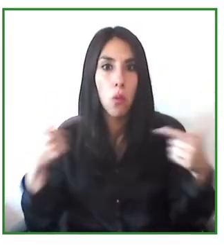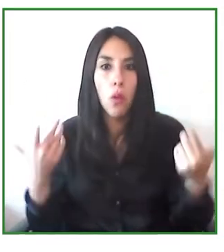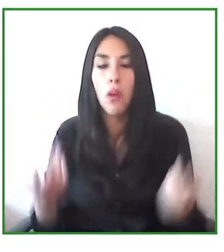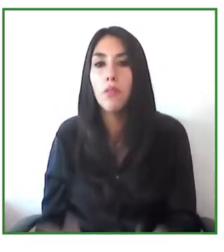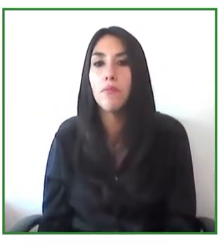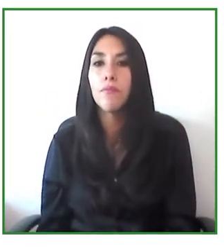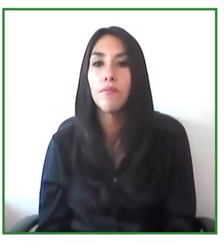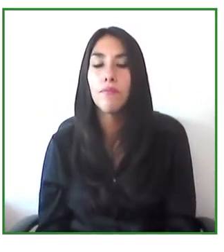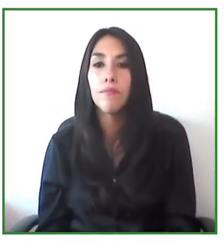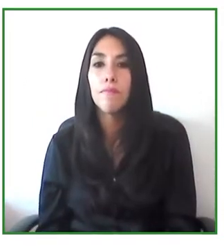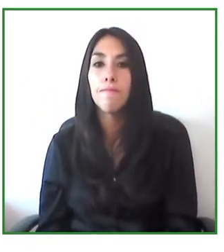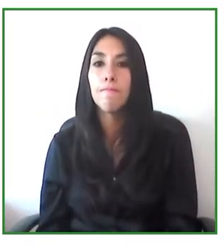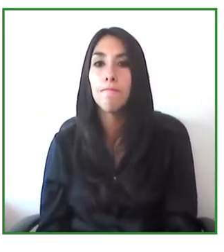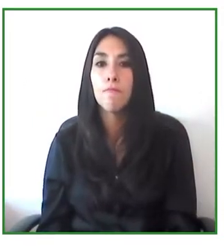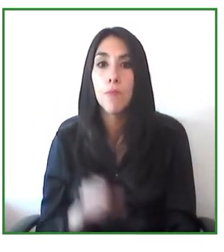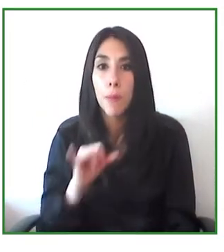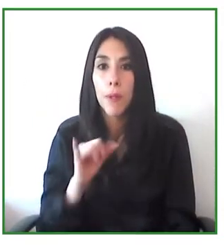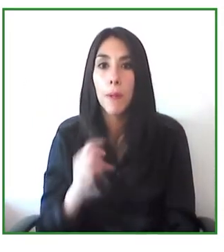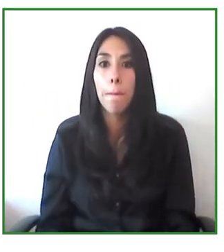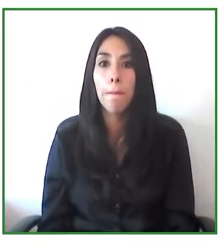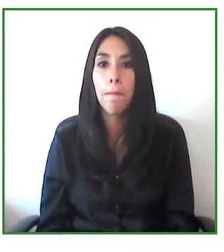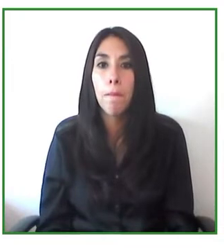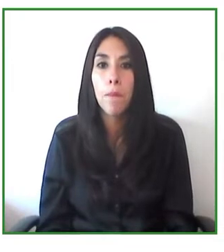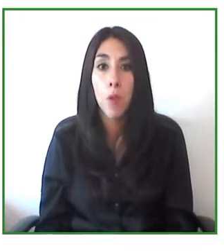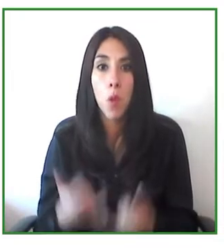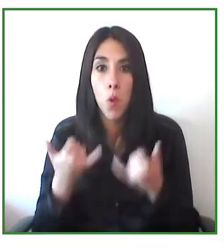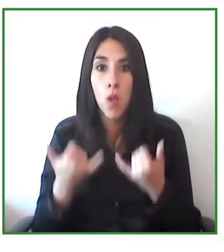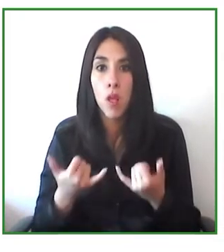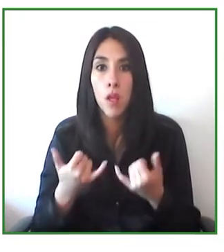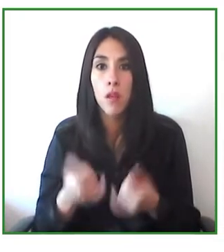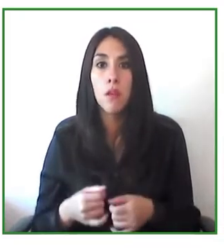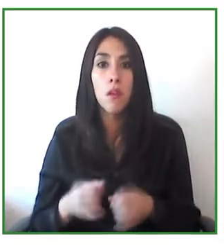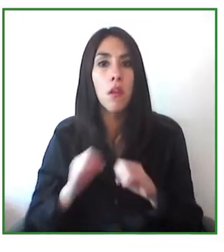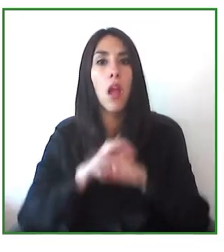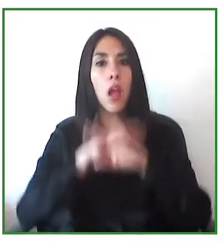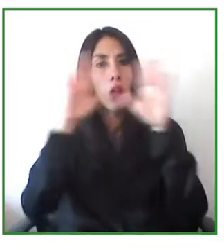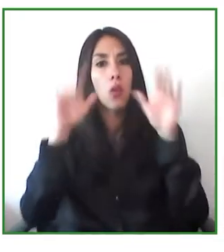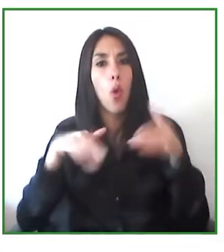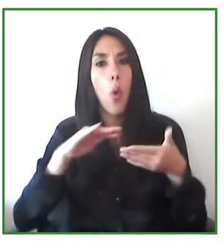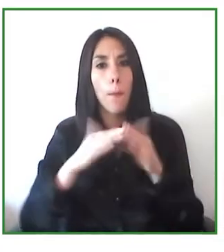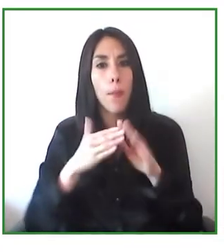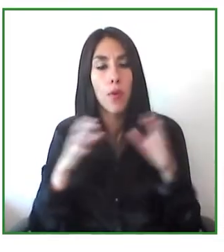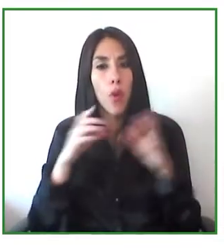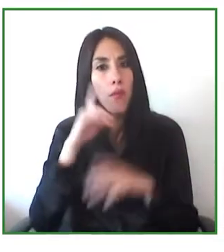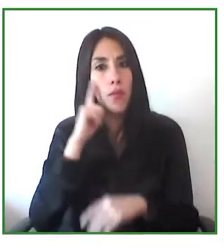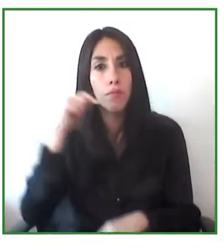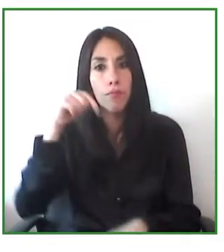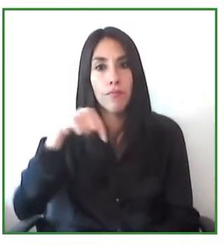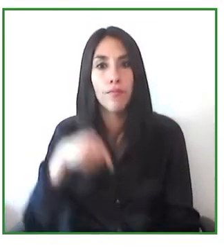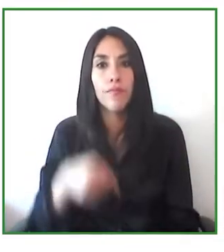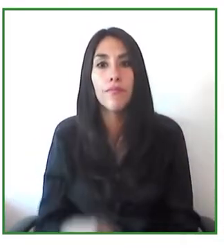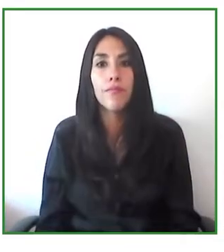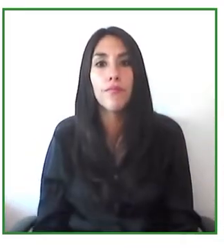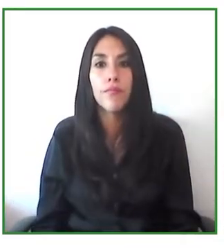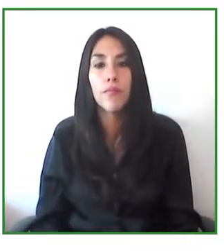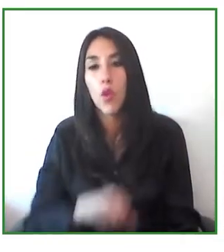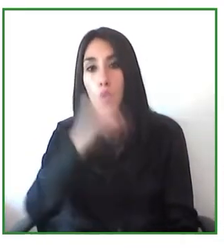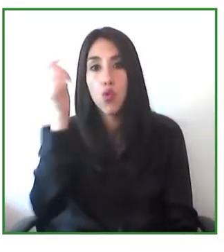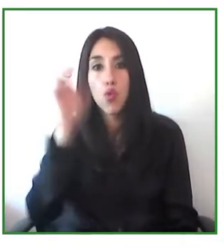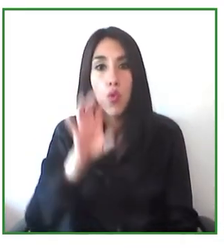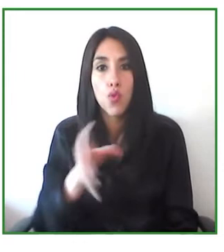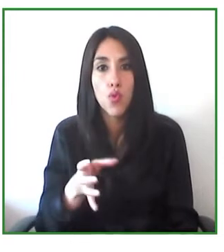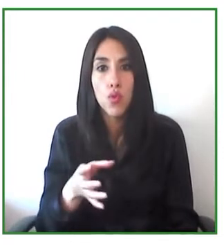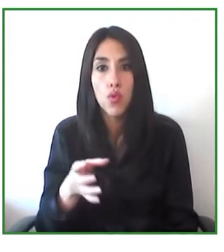prácticamente la población sorda parece extranjera de su propio país. Entonces es importante el Centro de Relevo